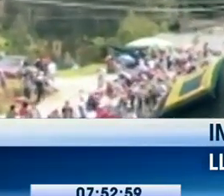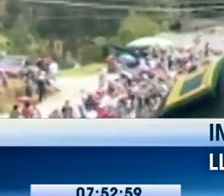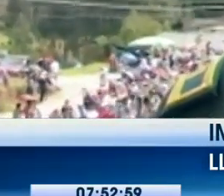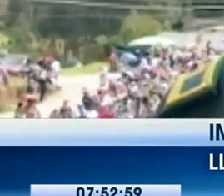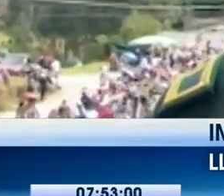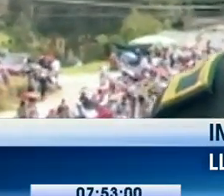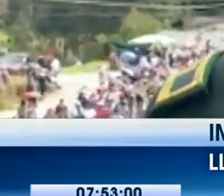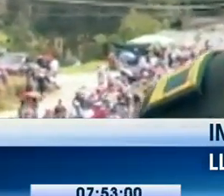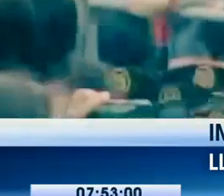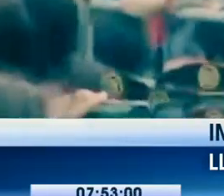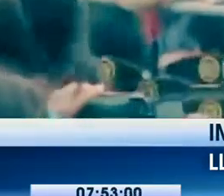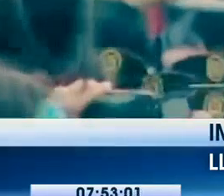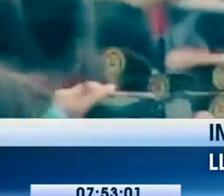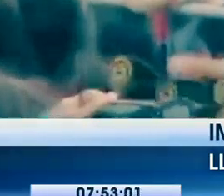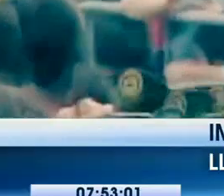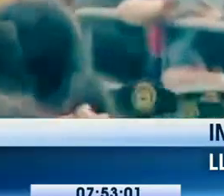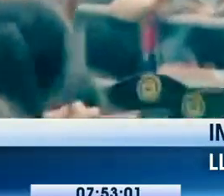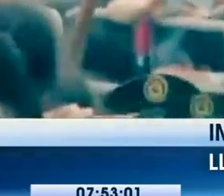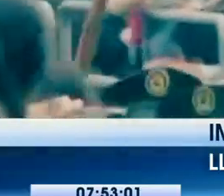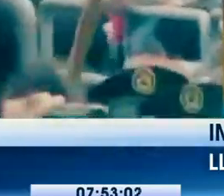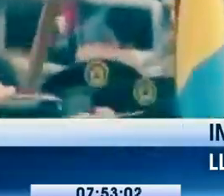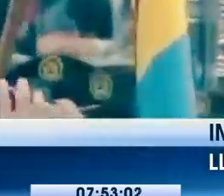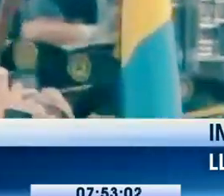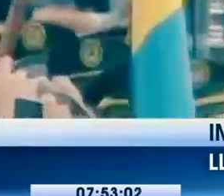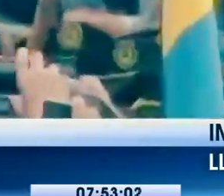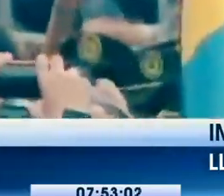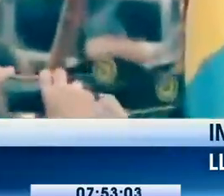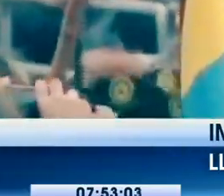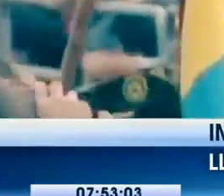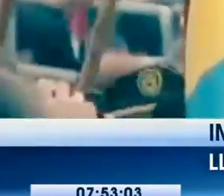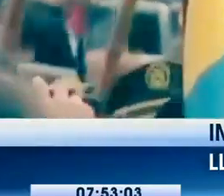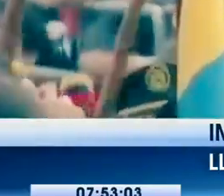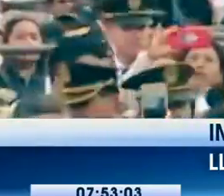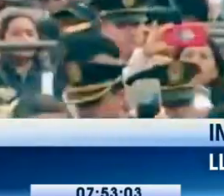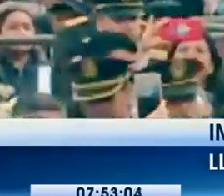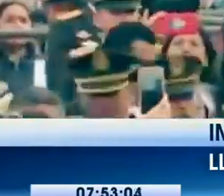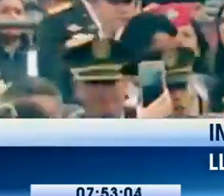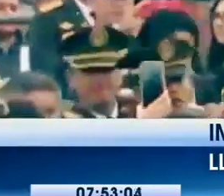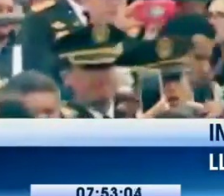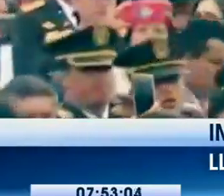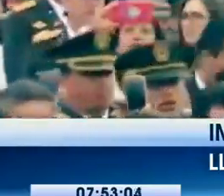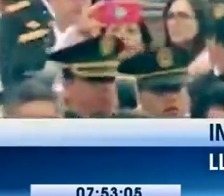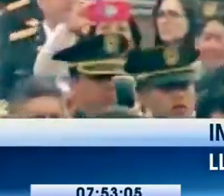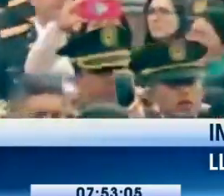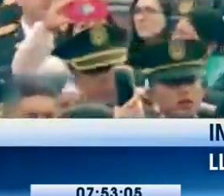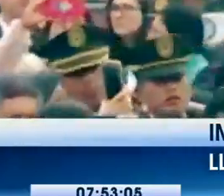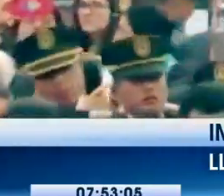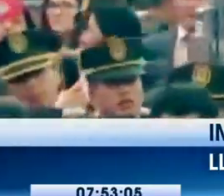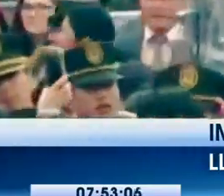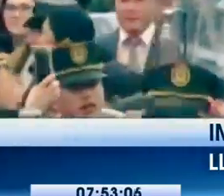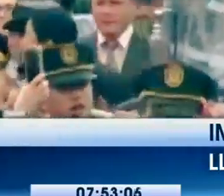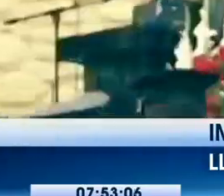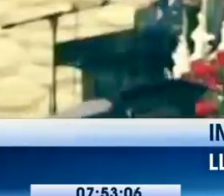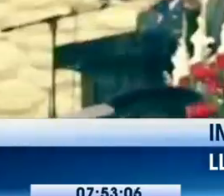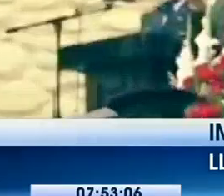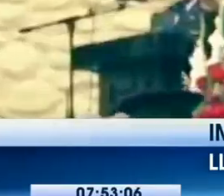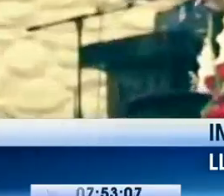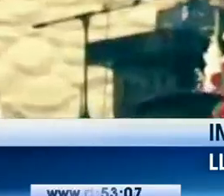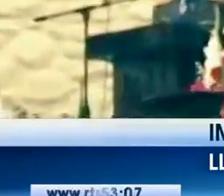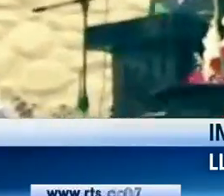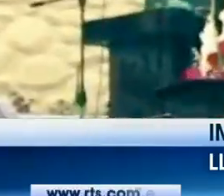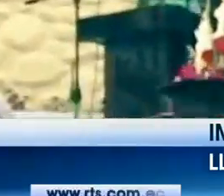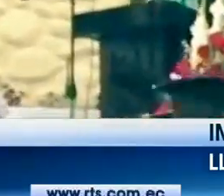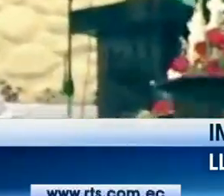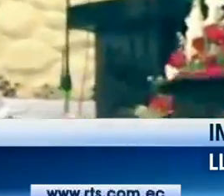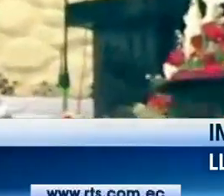también es la patrona institucional. A las 4 de la tarde arribó a la zona militar. Aquí las autoridades de Loja le rindieron homenaje y le dieron